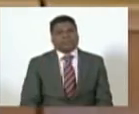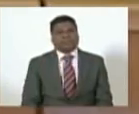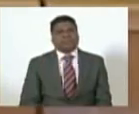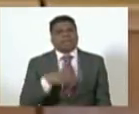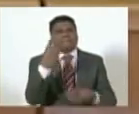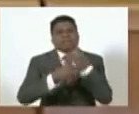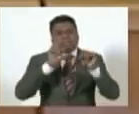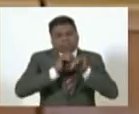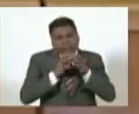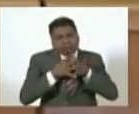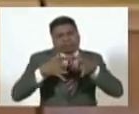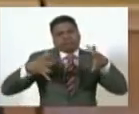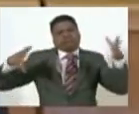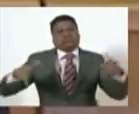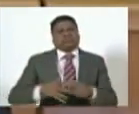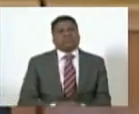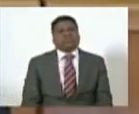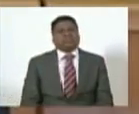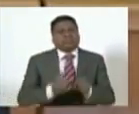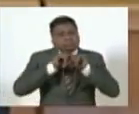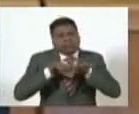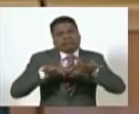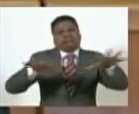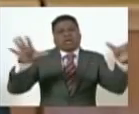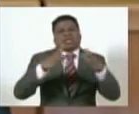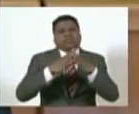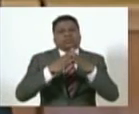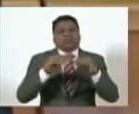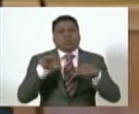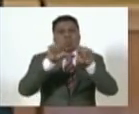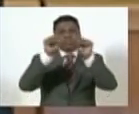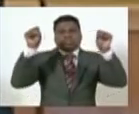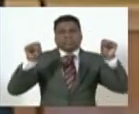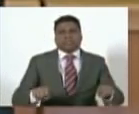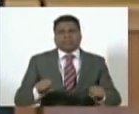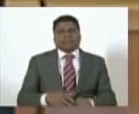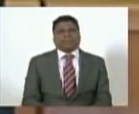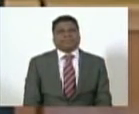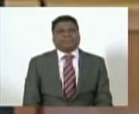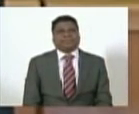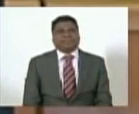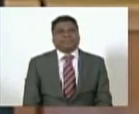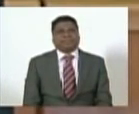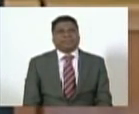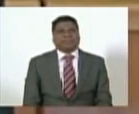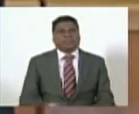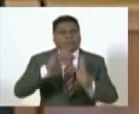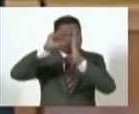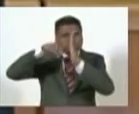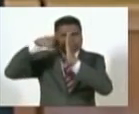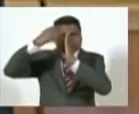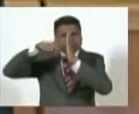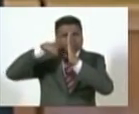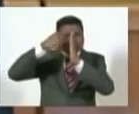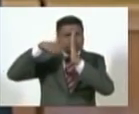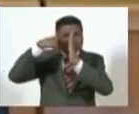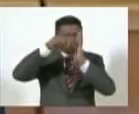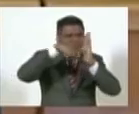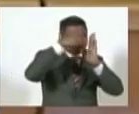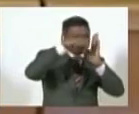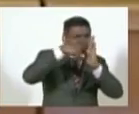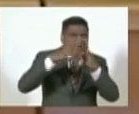una ampliación, una expansión, consolidación del sistema de videovigilancia en el